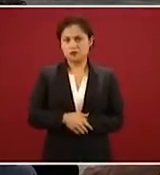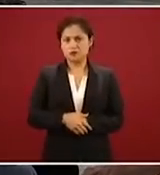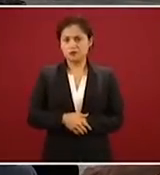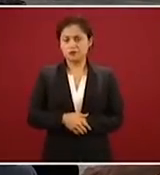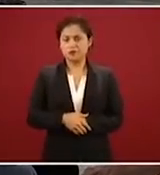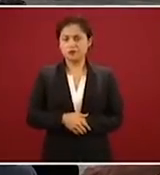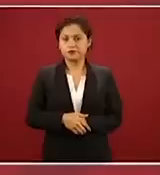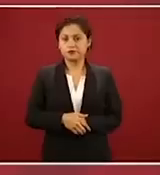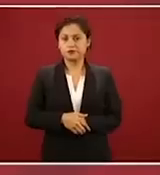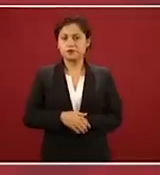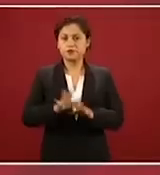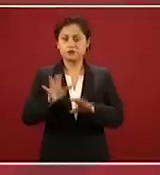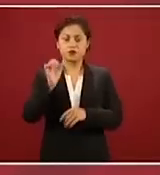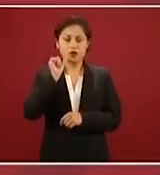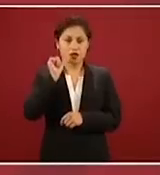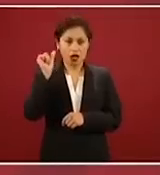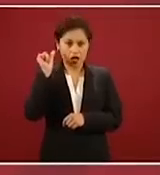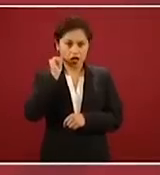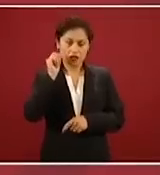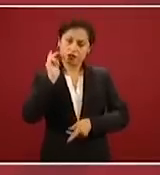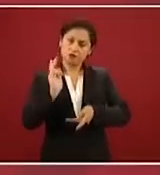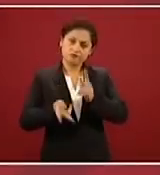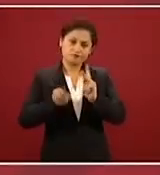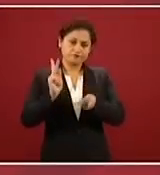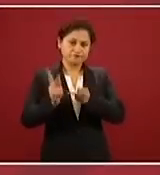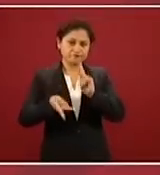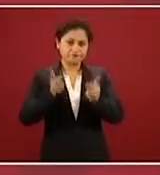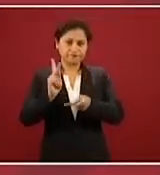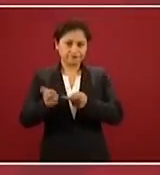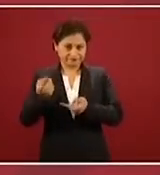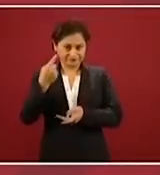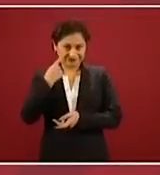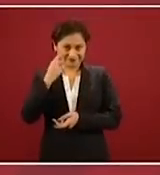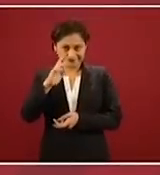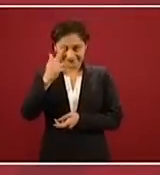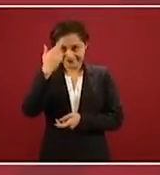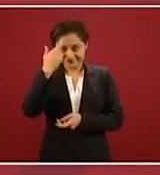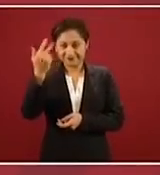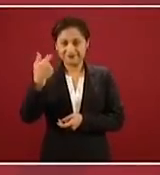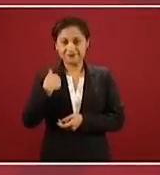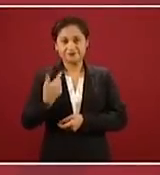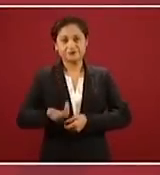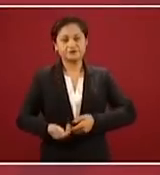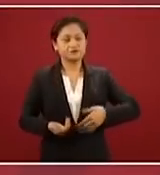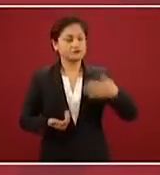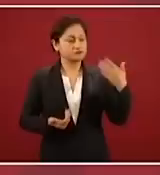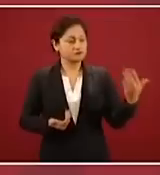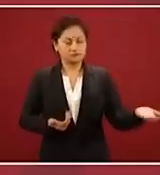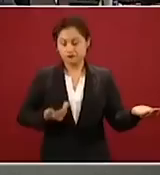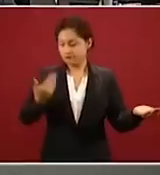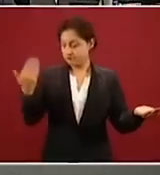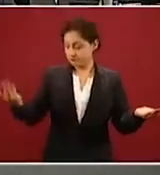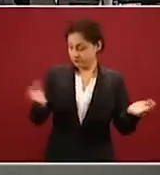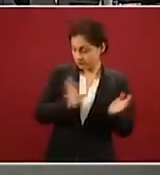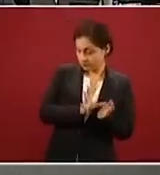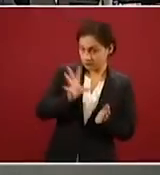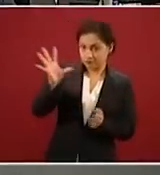lo comentamos ayer, lo que da la izquierda no tiene por qué saberlo la derecha. Se les dijo